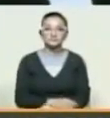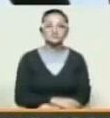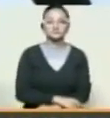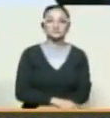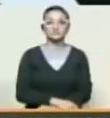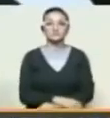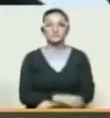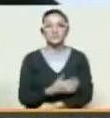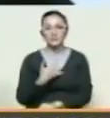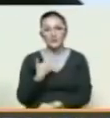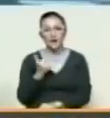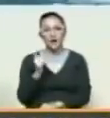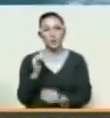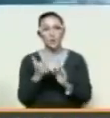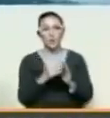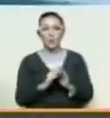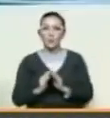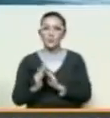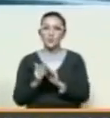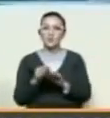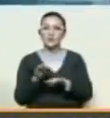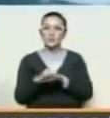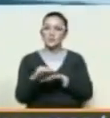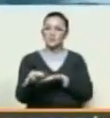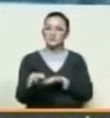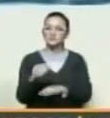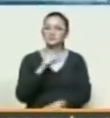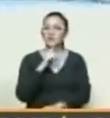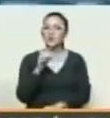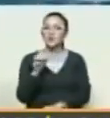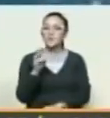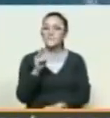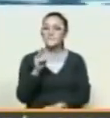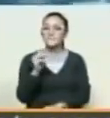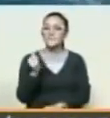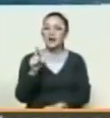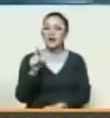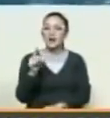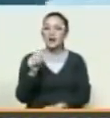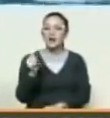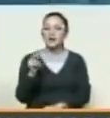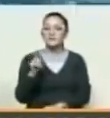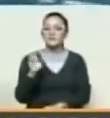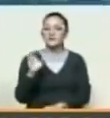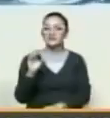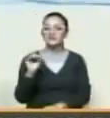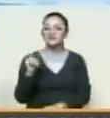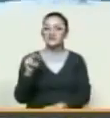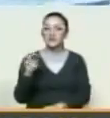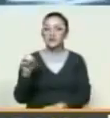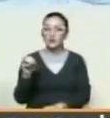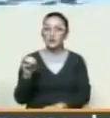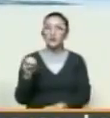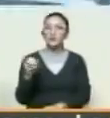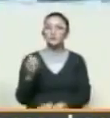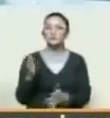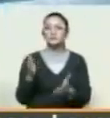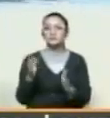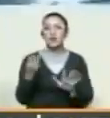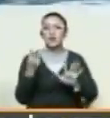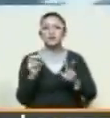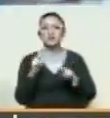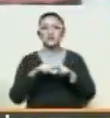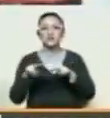compañero, ahorita tenemos una comunidad del municipio Palavecino, específicamente el sector Las Acacias, tenemos un aproximado de